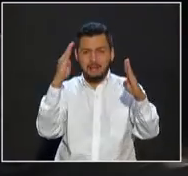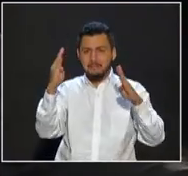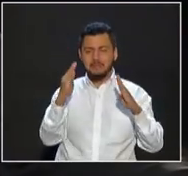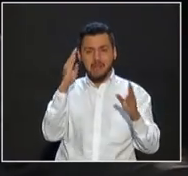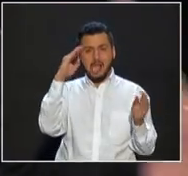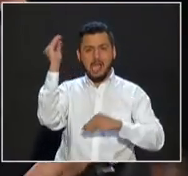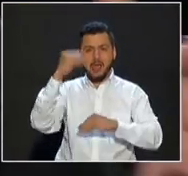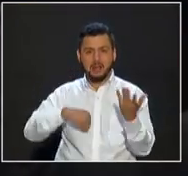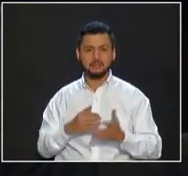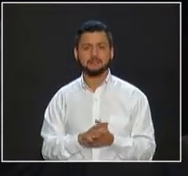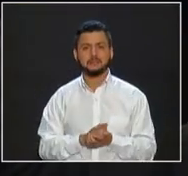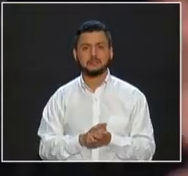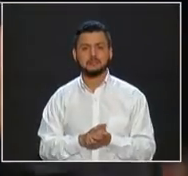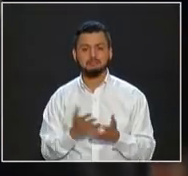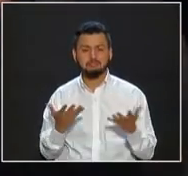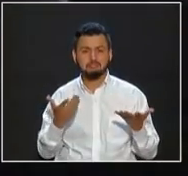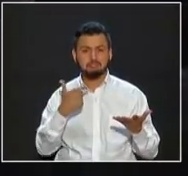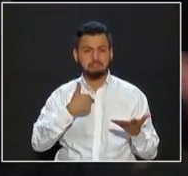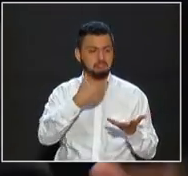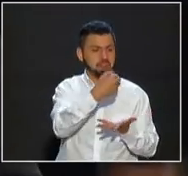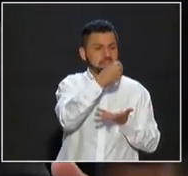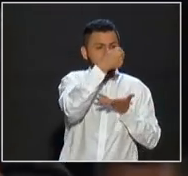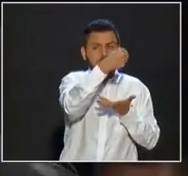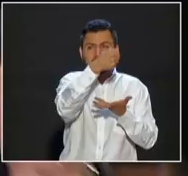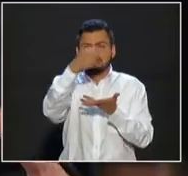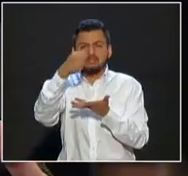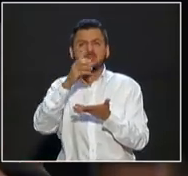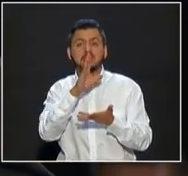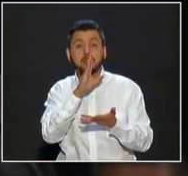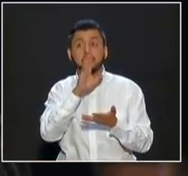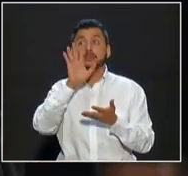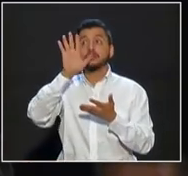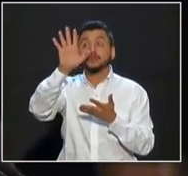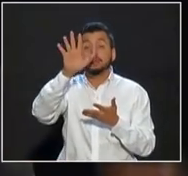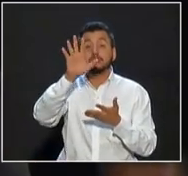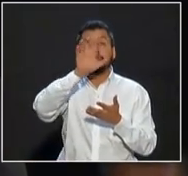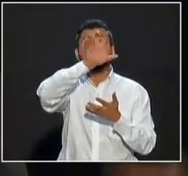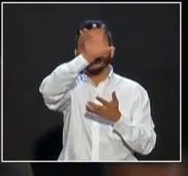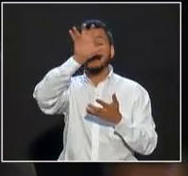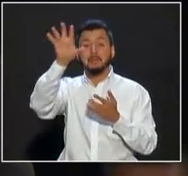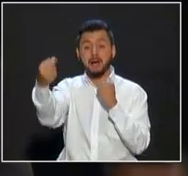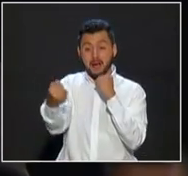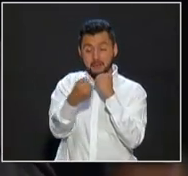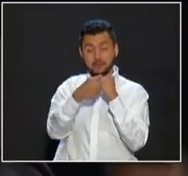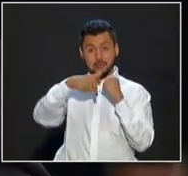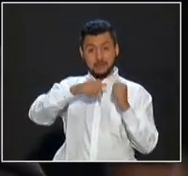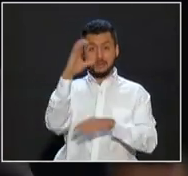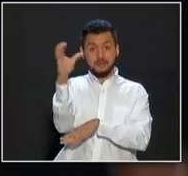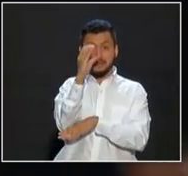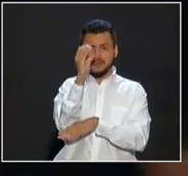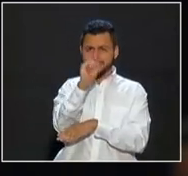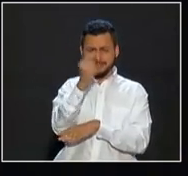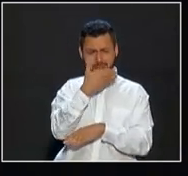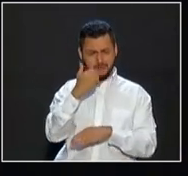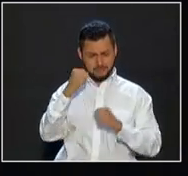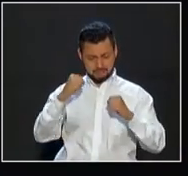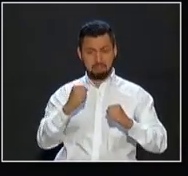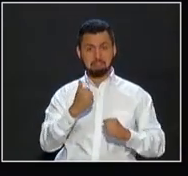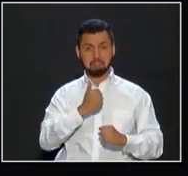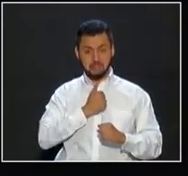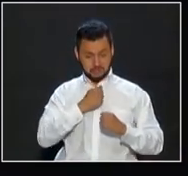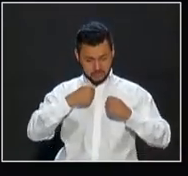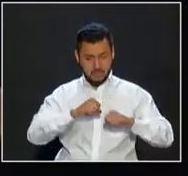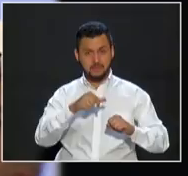capitales normalmente extranjeros y financieros a los cuales no le interesa la gente o peor aún coto de casa